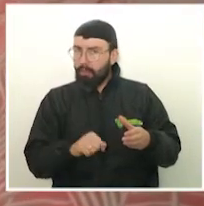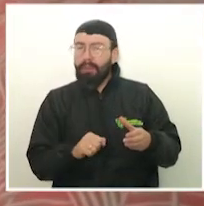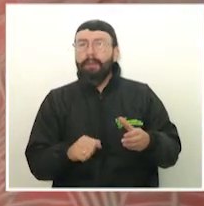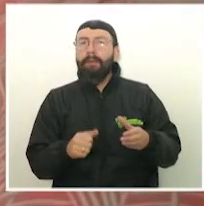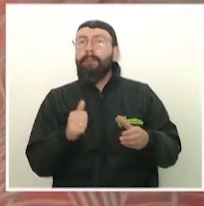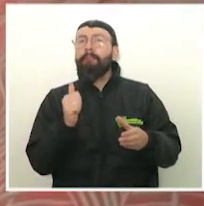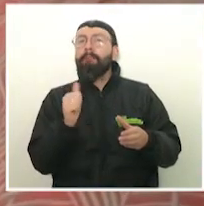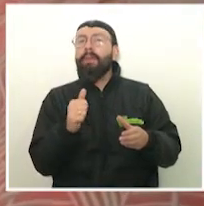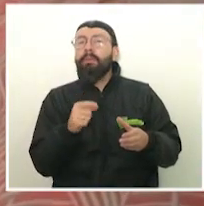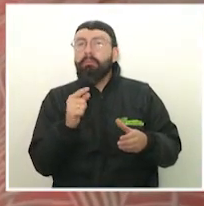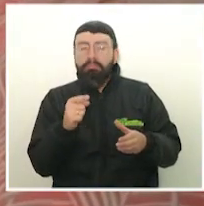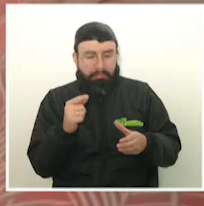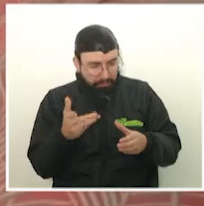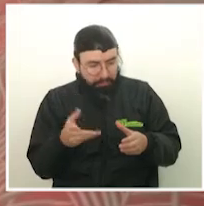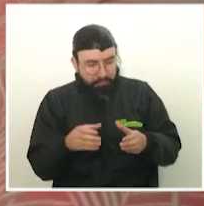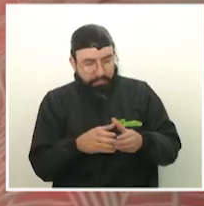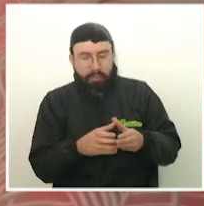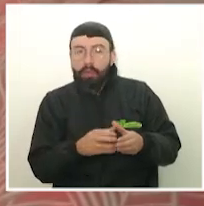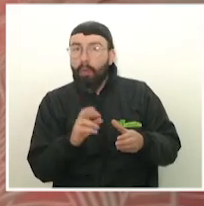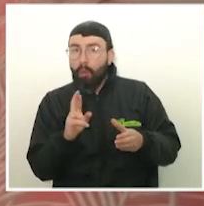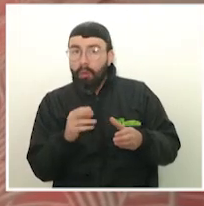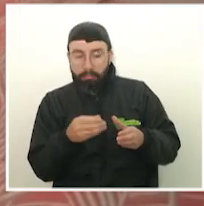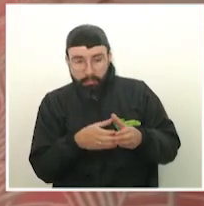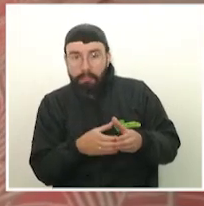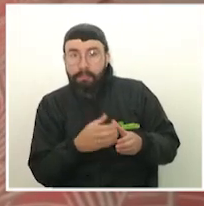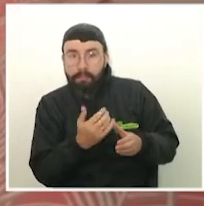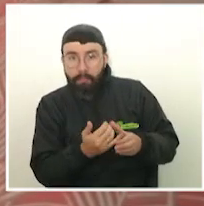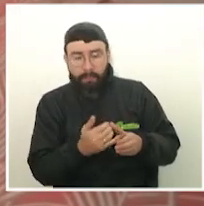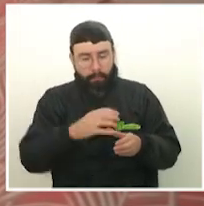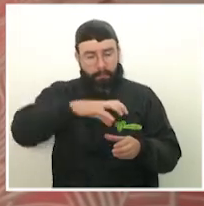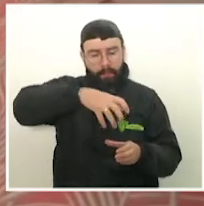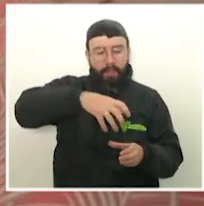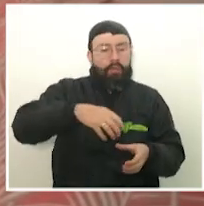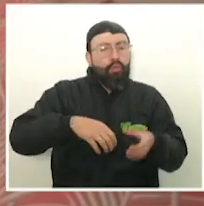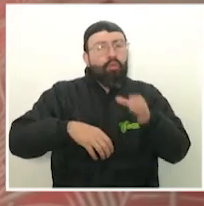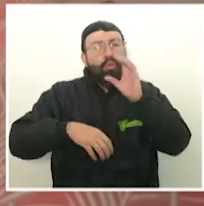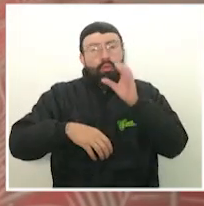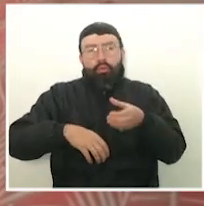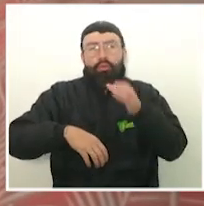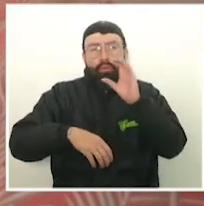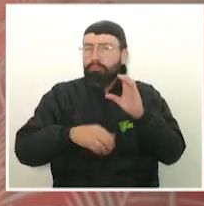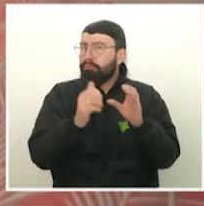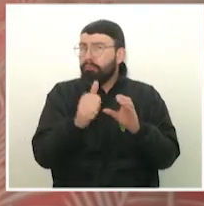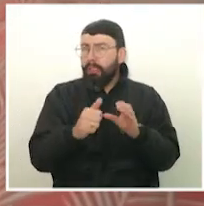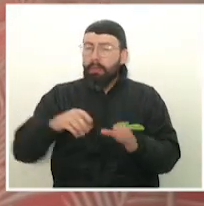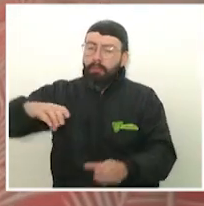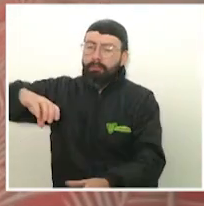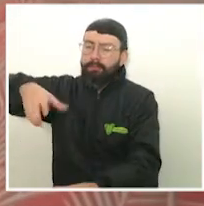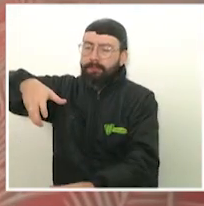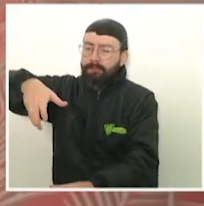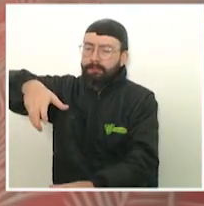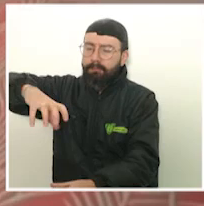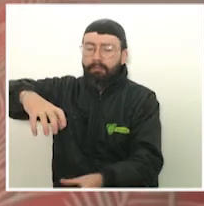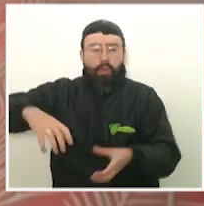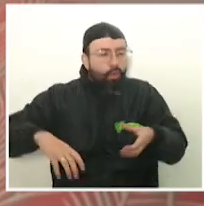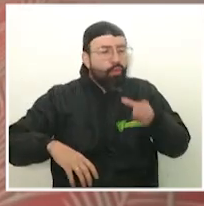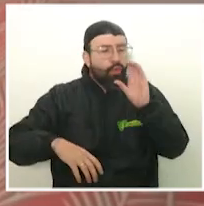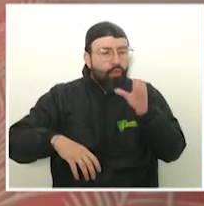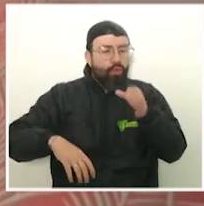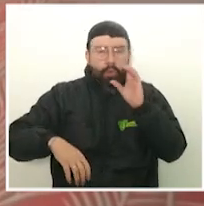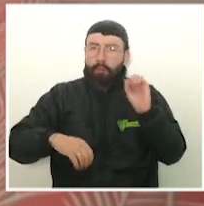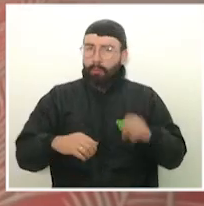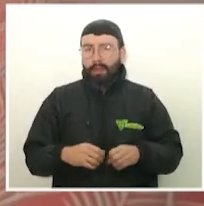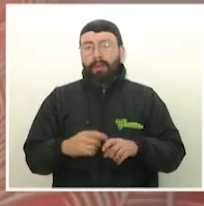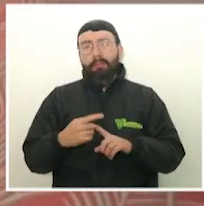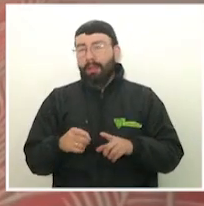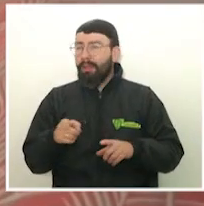Personalicen su termo, ojalá con un filtro, y manténganlo con agua y tomen en su termo agua. Pero por favor, no más